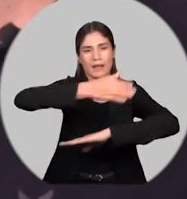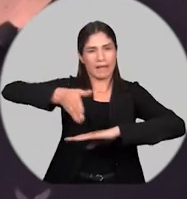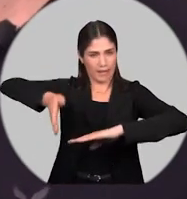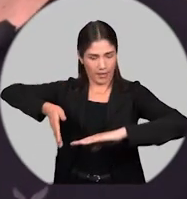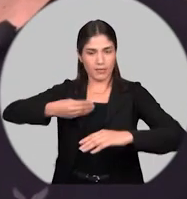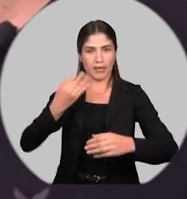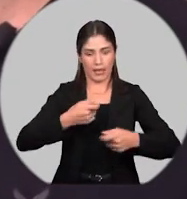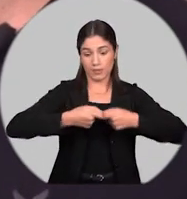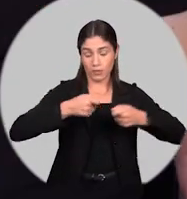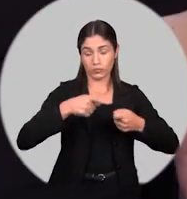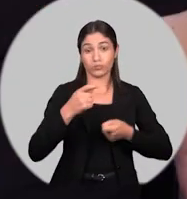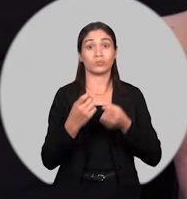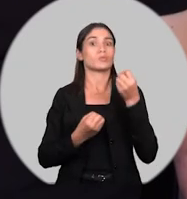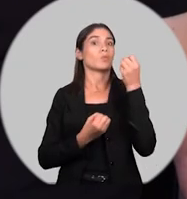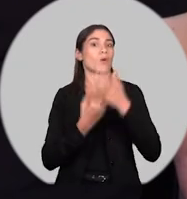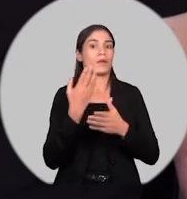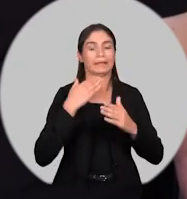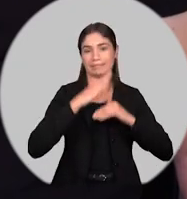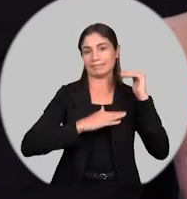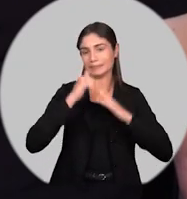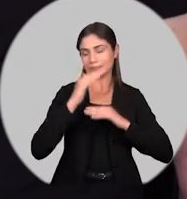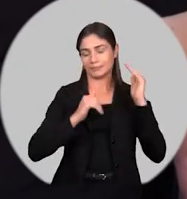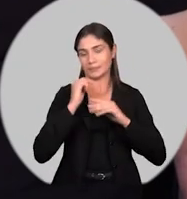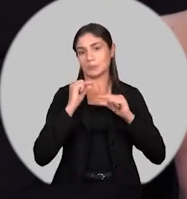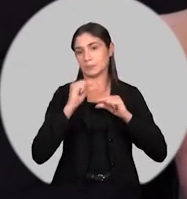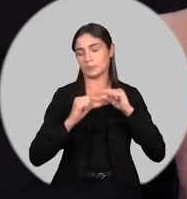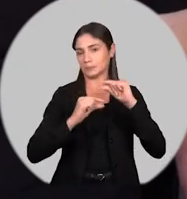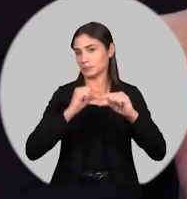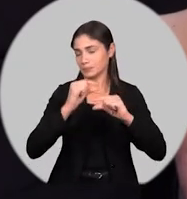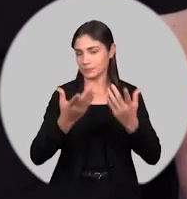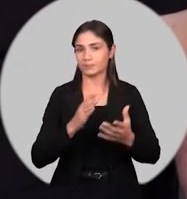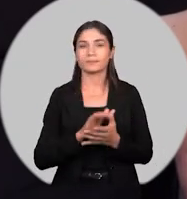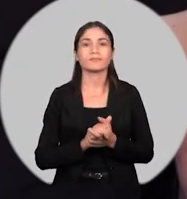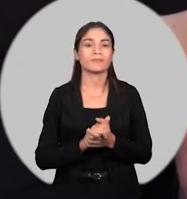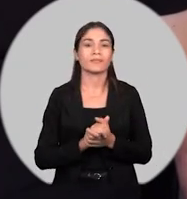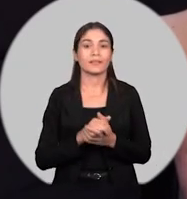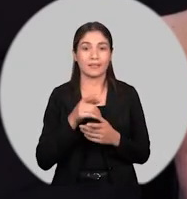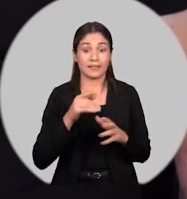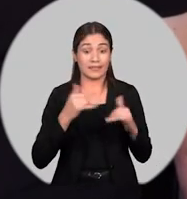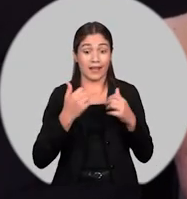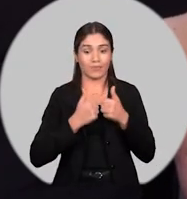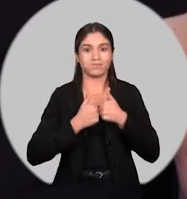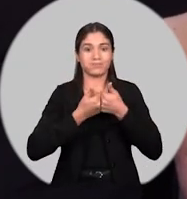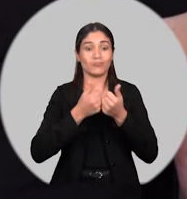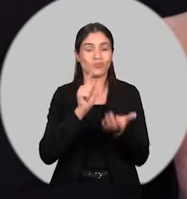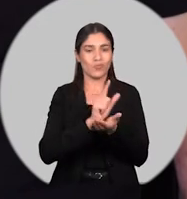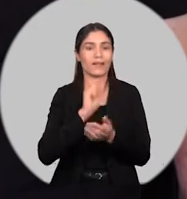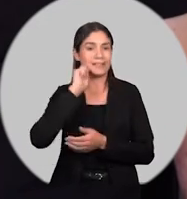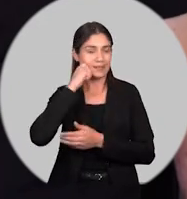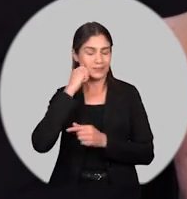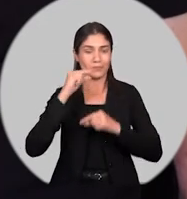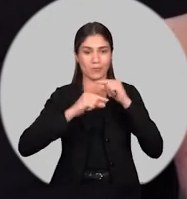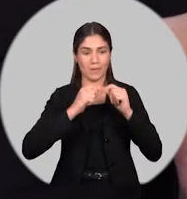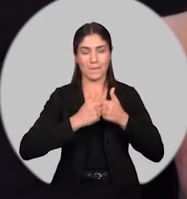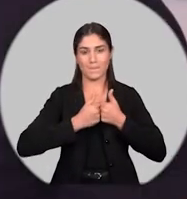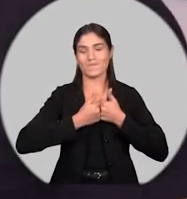2530. El local es nuevo, estamos construyendo y está bastante avanzado, ya está muy